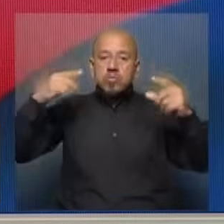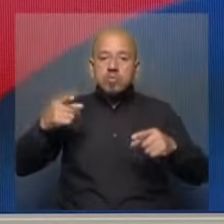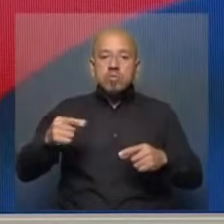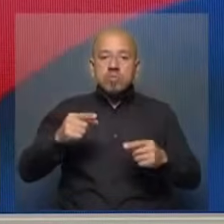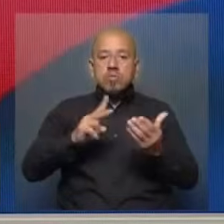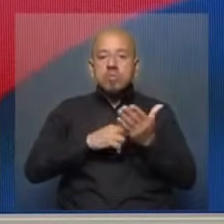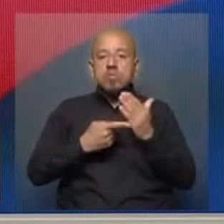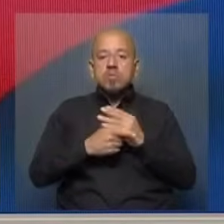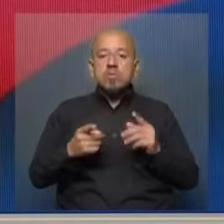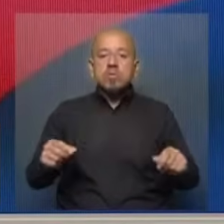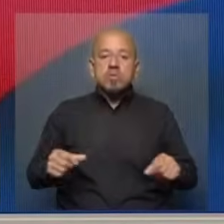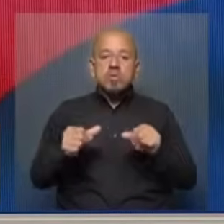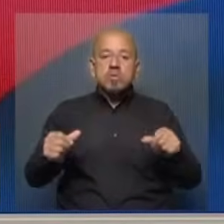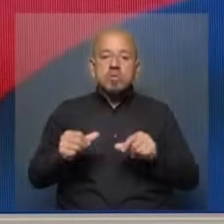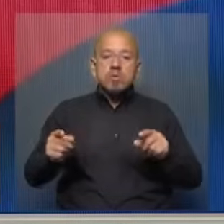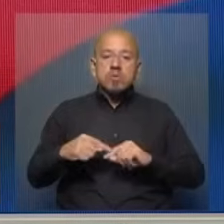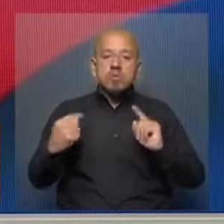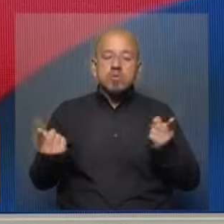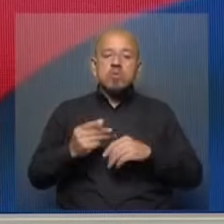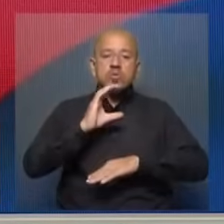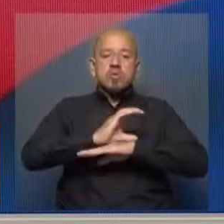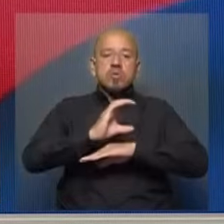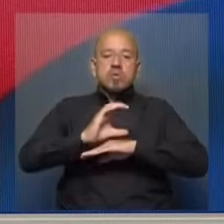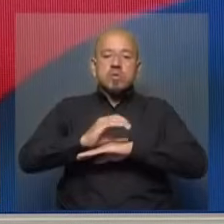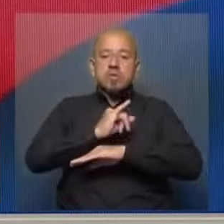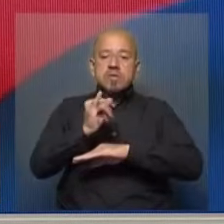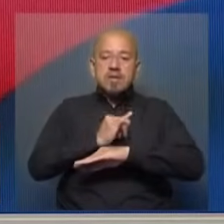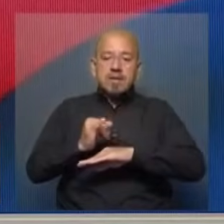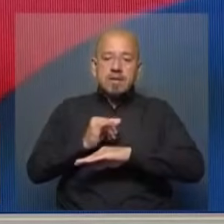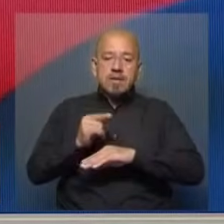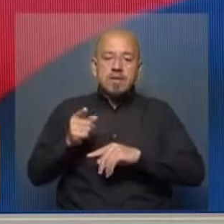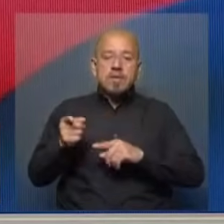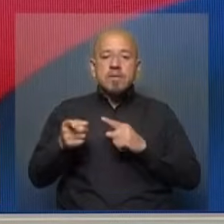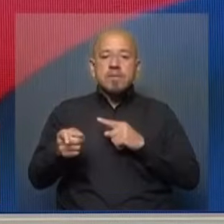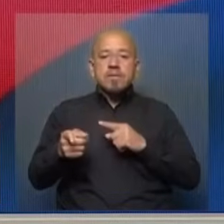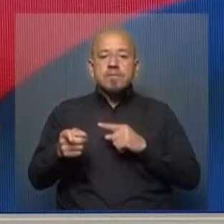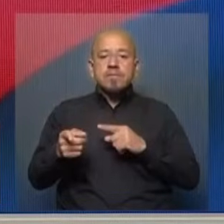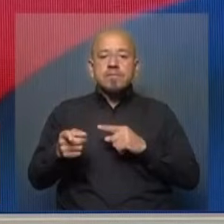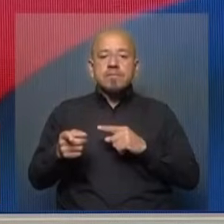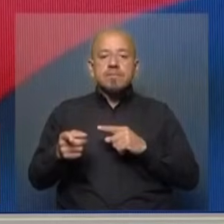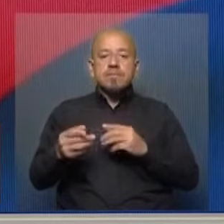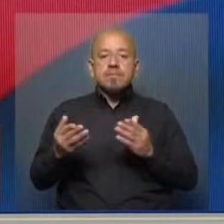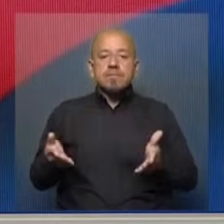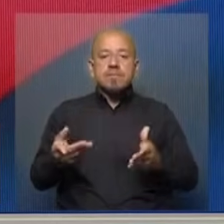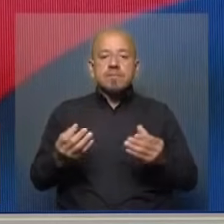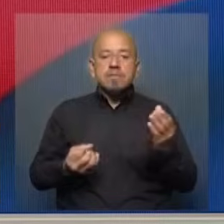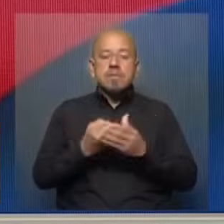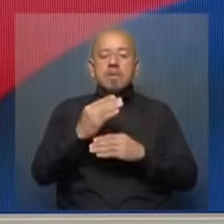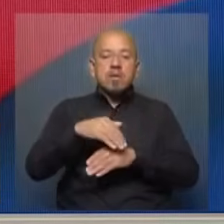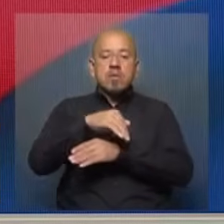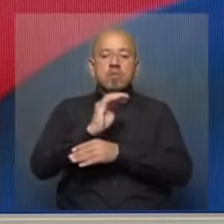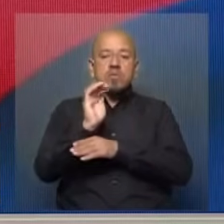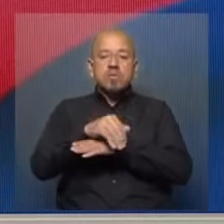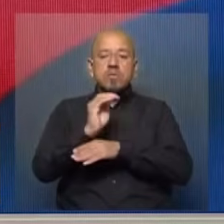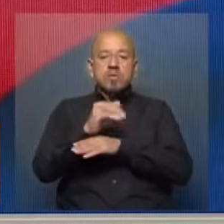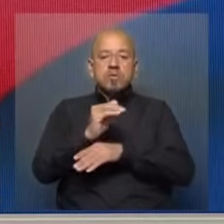proyectos se hizo con todos los consejos vecinales de la zona. La reubicación de nuevos contenedores, el